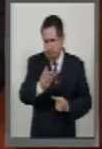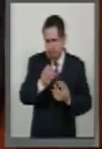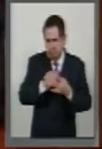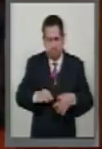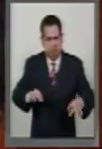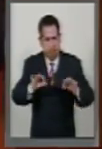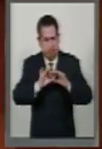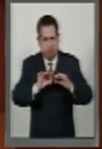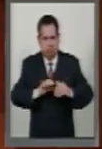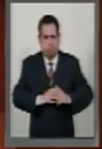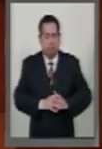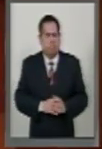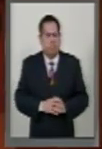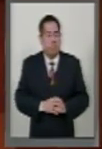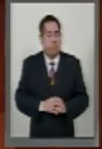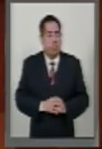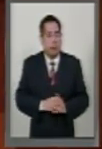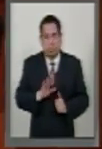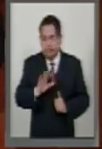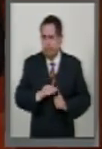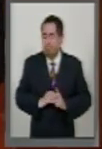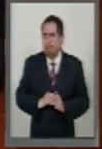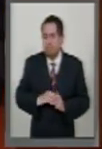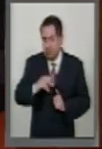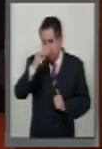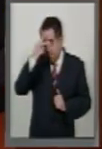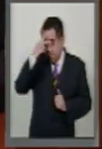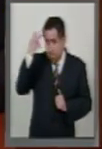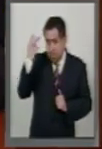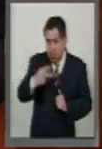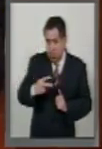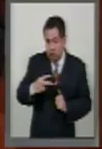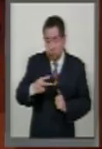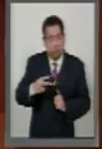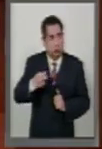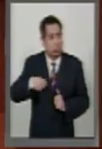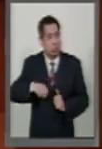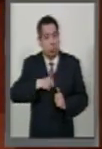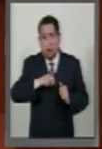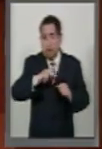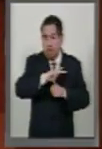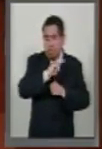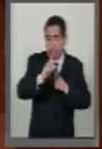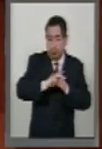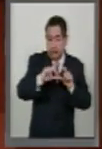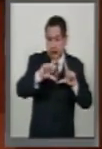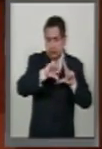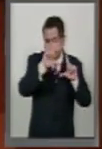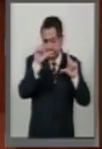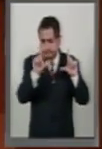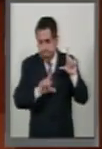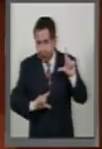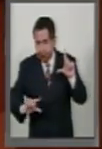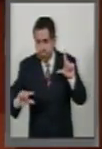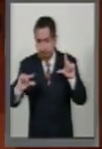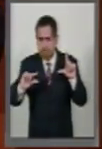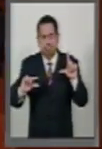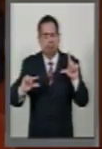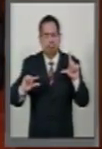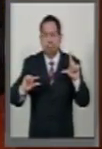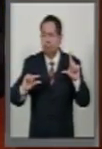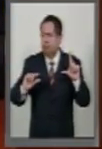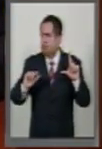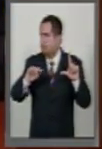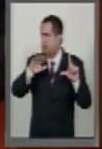importantes. México, nuestro país, está considerado como de un